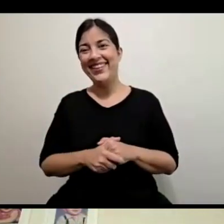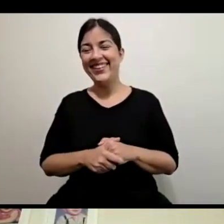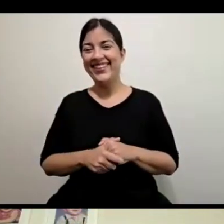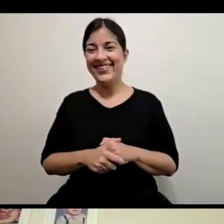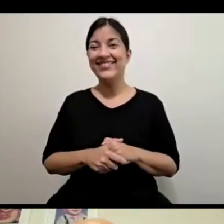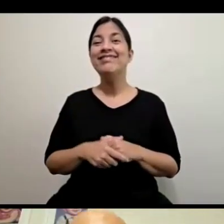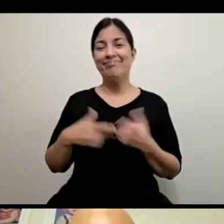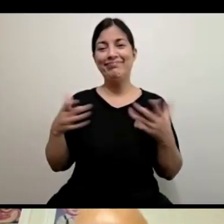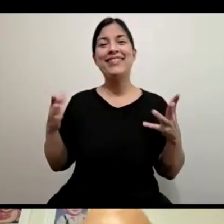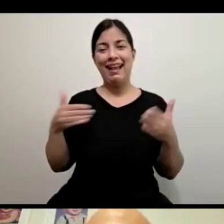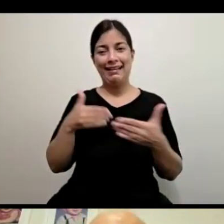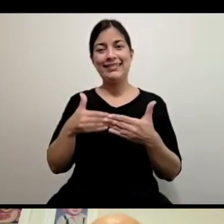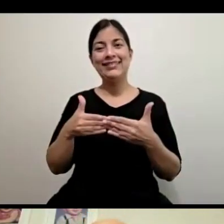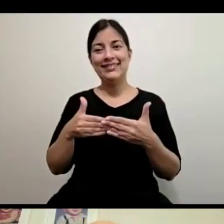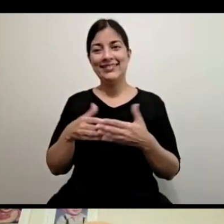para octubre.